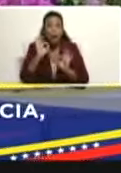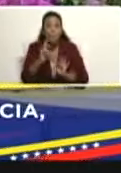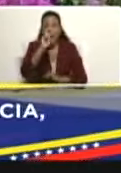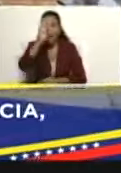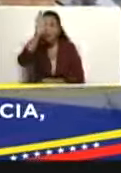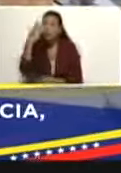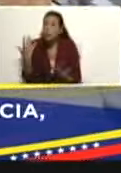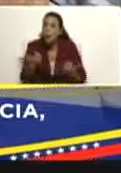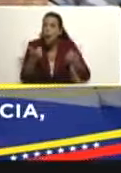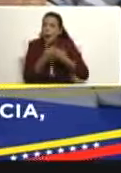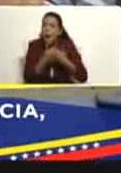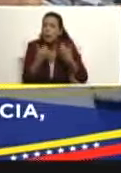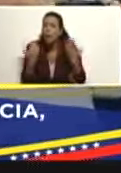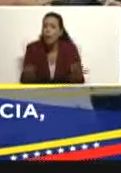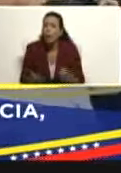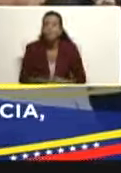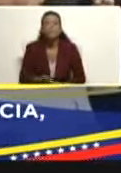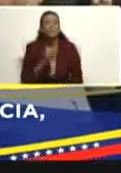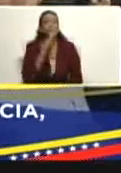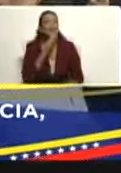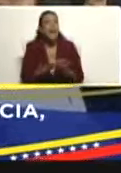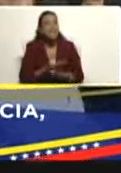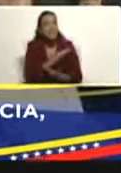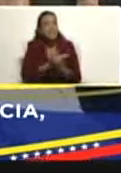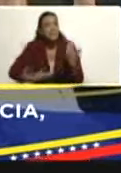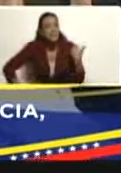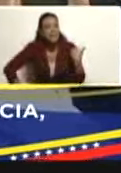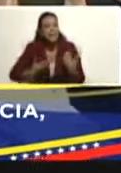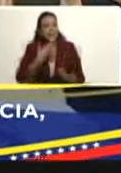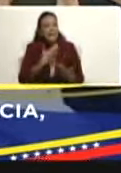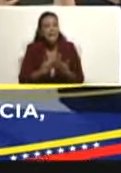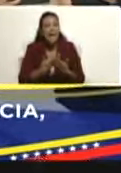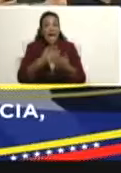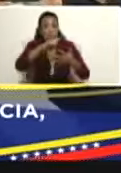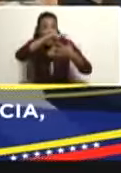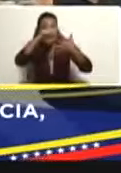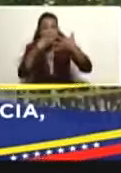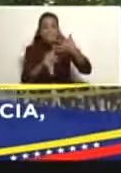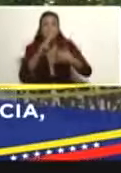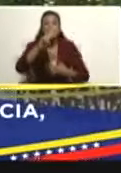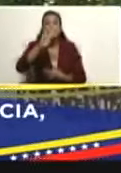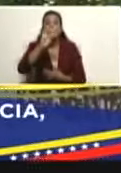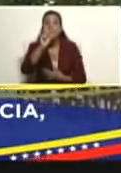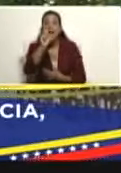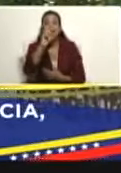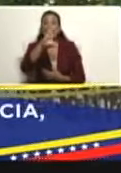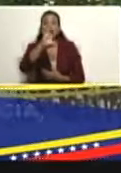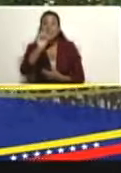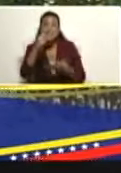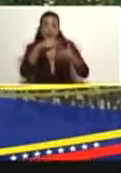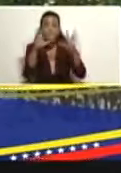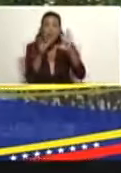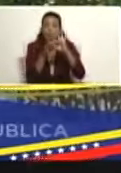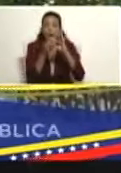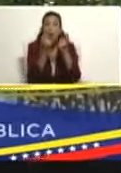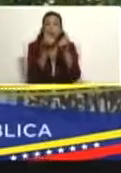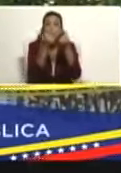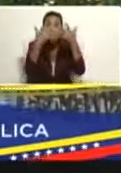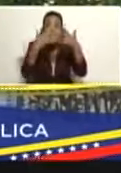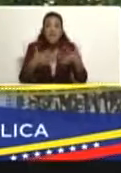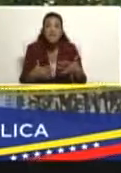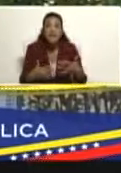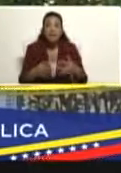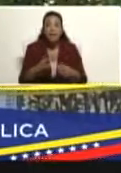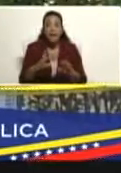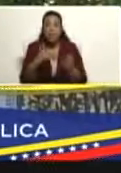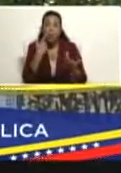que están por venir. Gracias, presidente. Fíjese que este vértice también abarca y va vinculado a la economía, a la